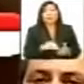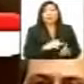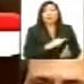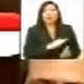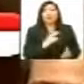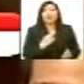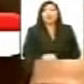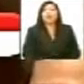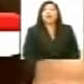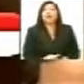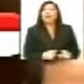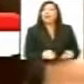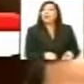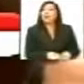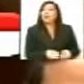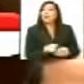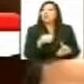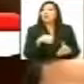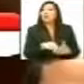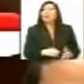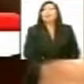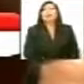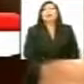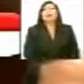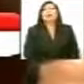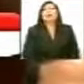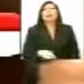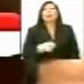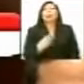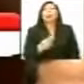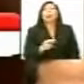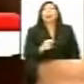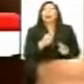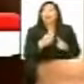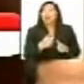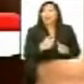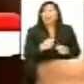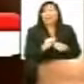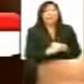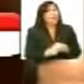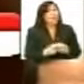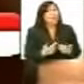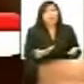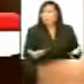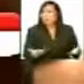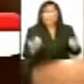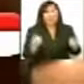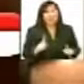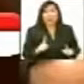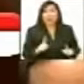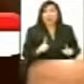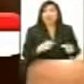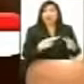fiscal anticorrupción, pero también del nombramiento del Procurador General de la República. No hay un acuerdo,